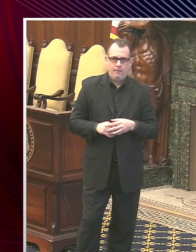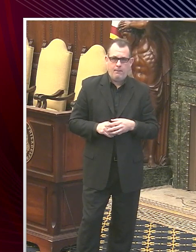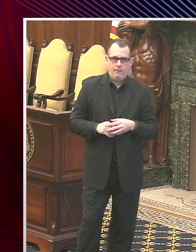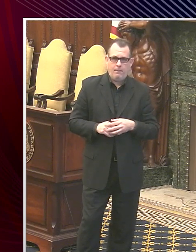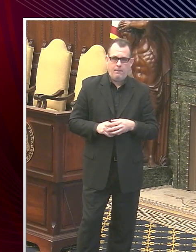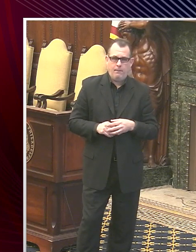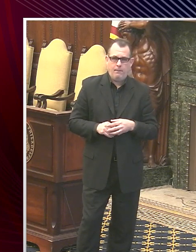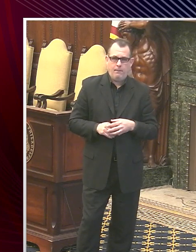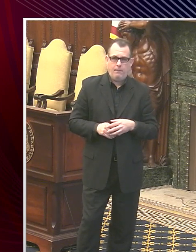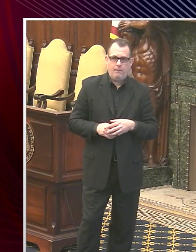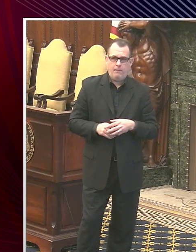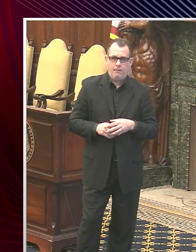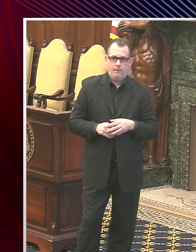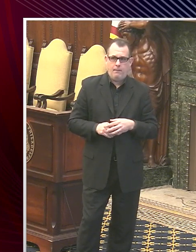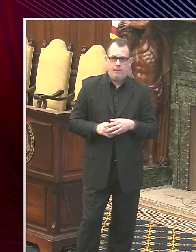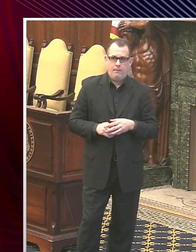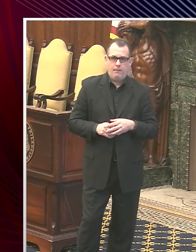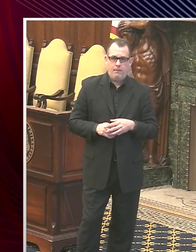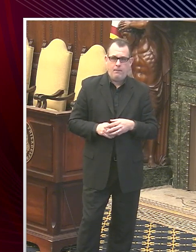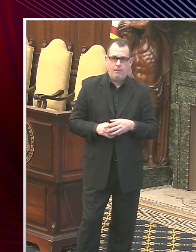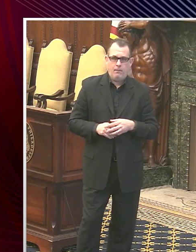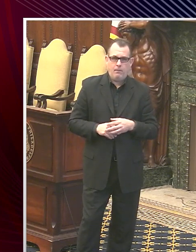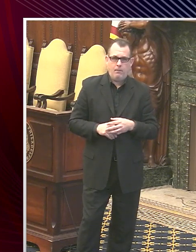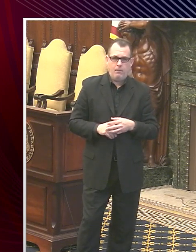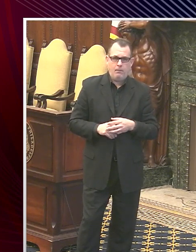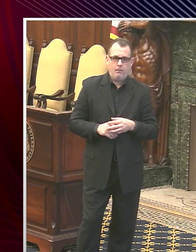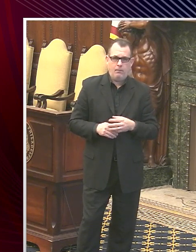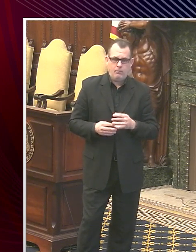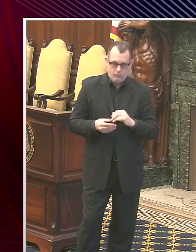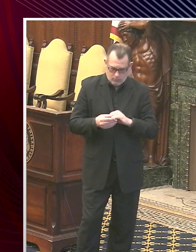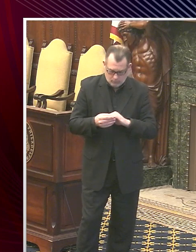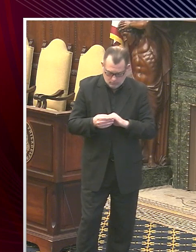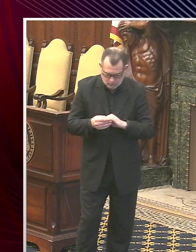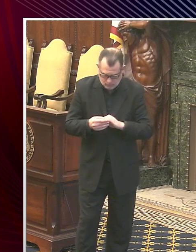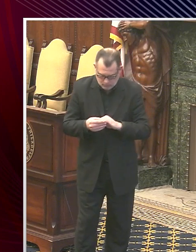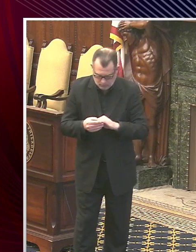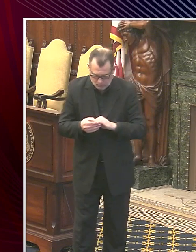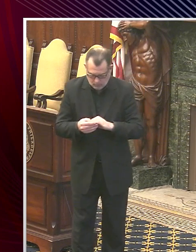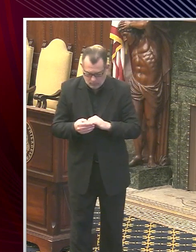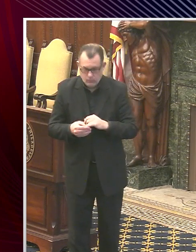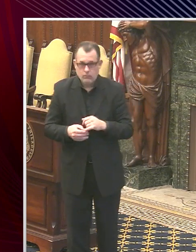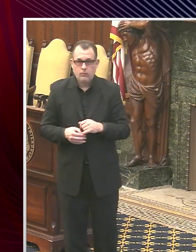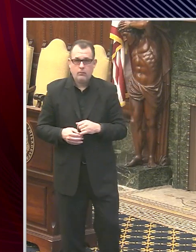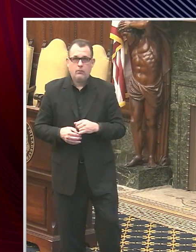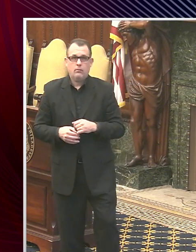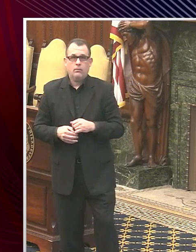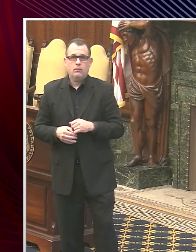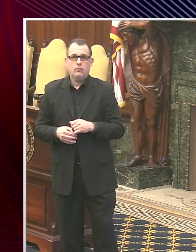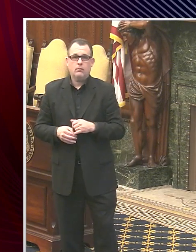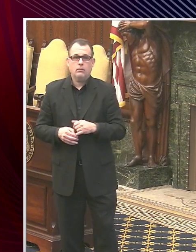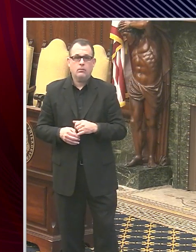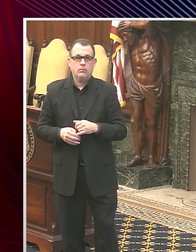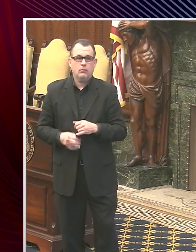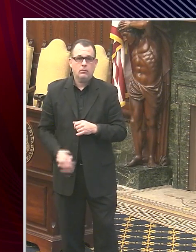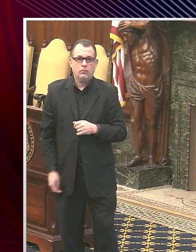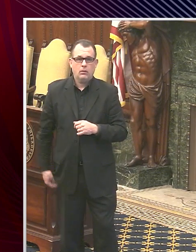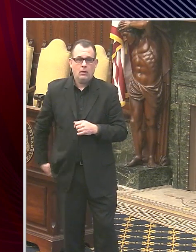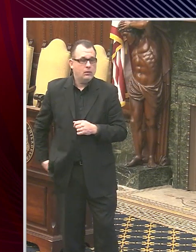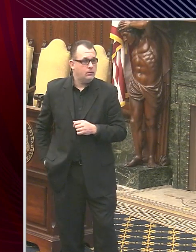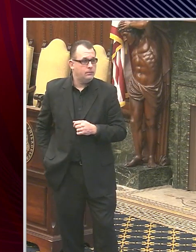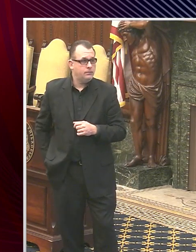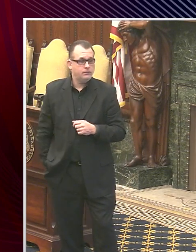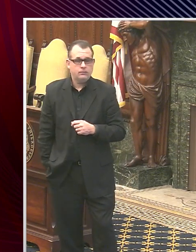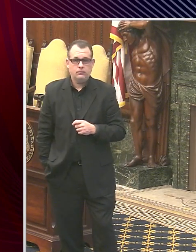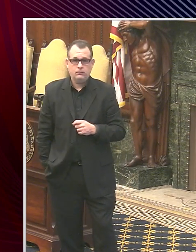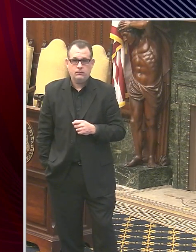segundo mensaje es que nosotros no estamos compartiendo ni vamos a compartir la información que tenemos de ustedes con el gobierno federal y